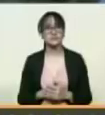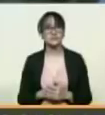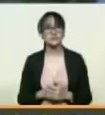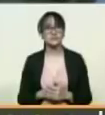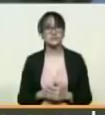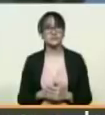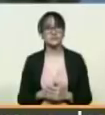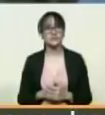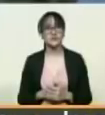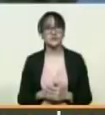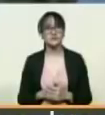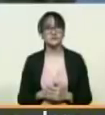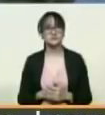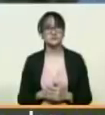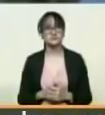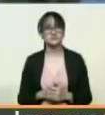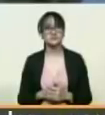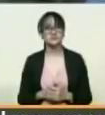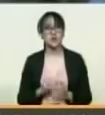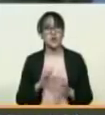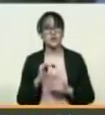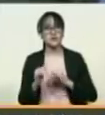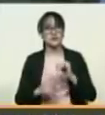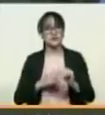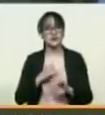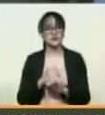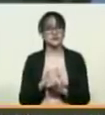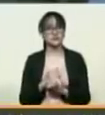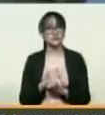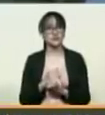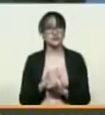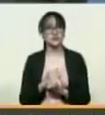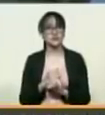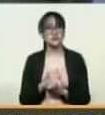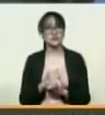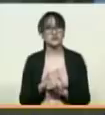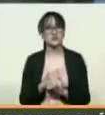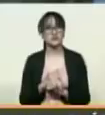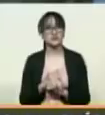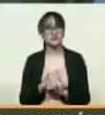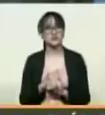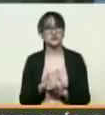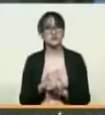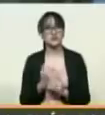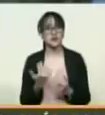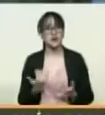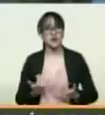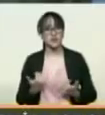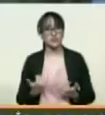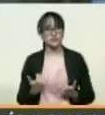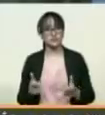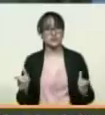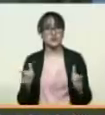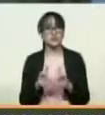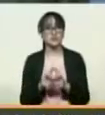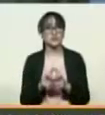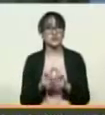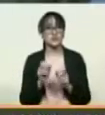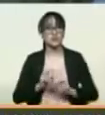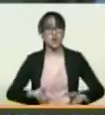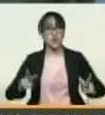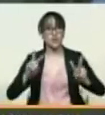en absoluto desapego al orden internacional y a los principios de esta organización donde estamos hoy nosotros reunidos, de Naciones